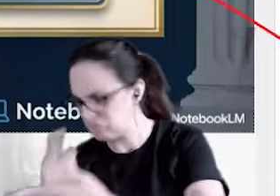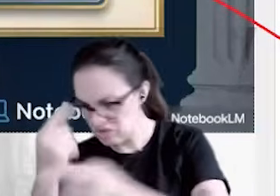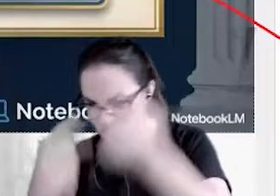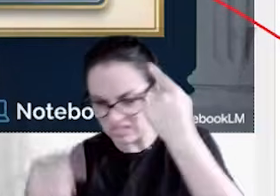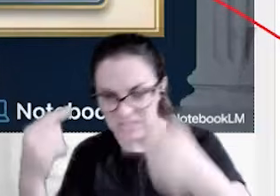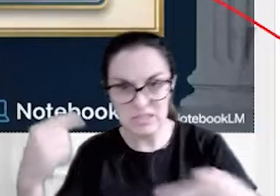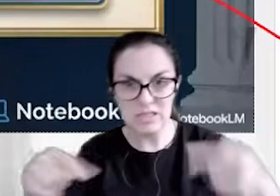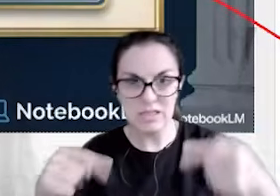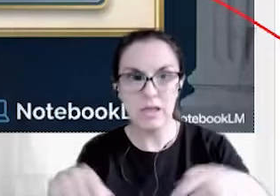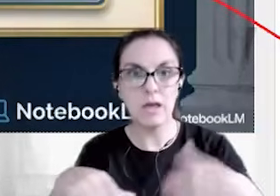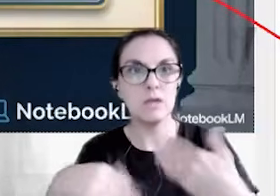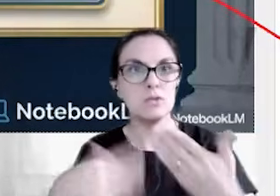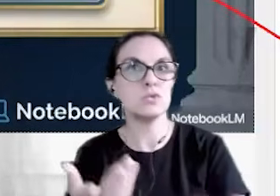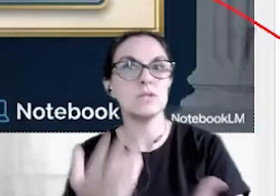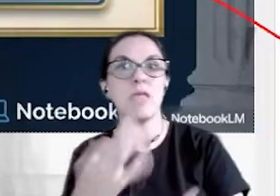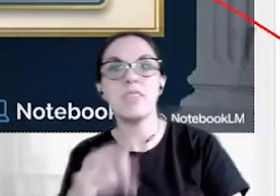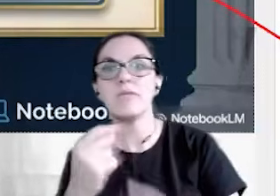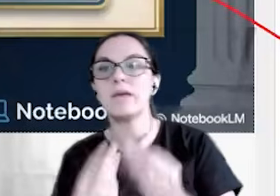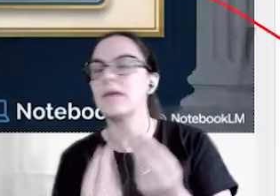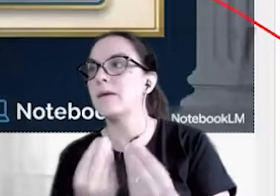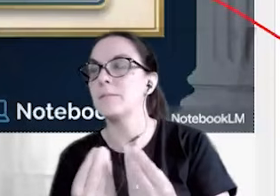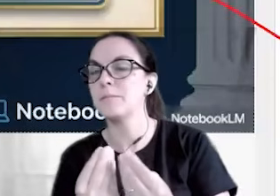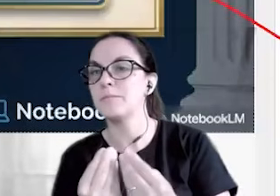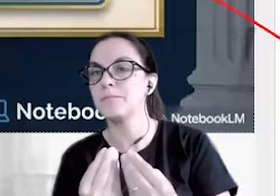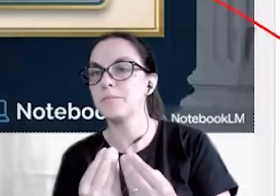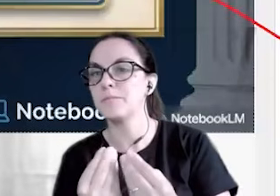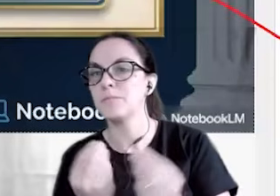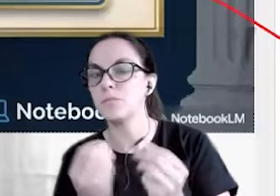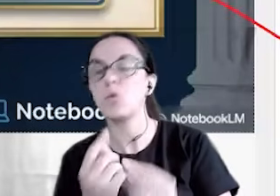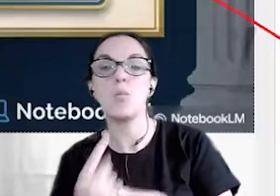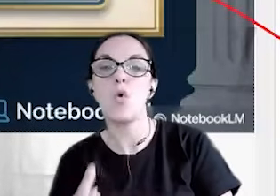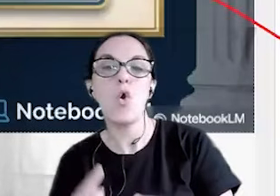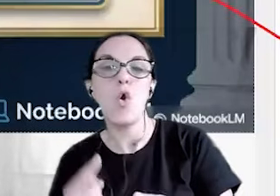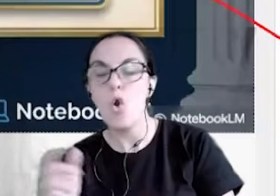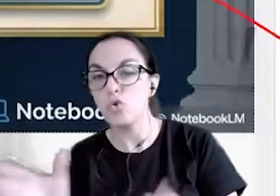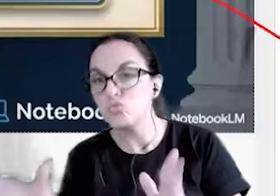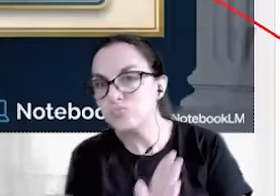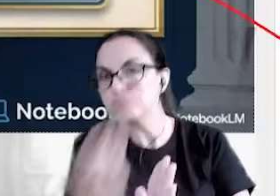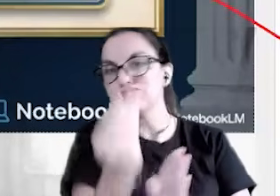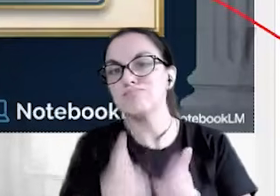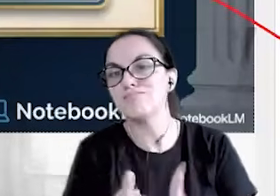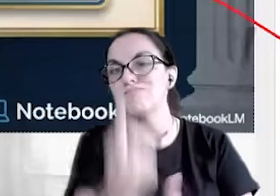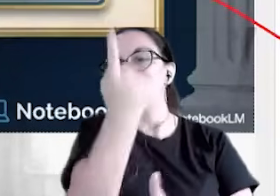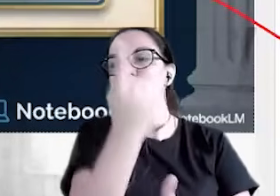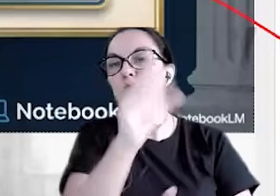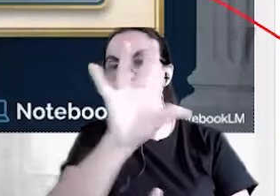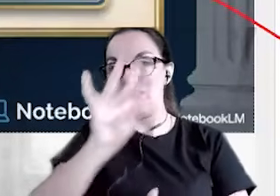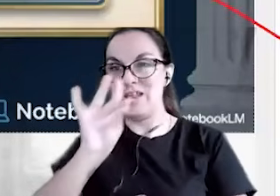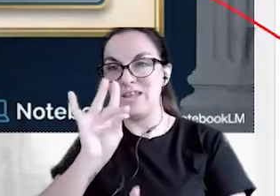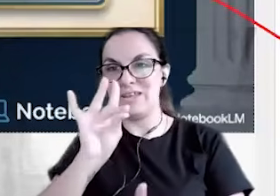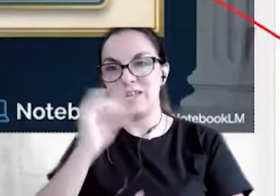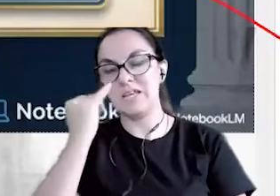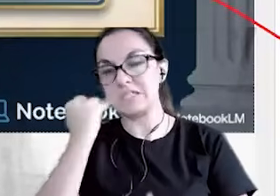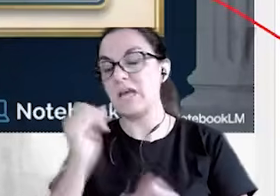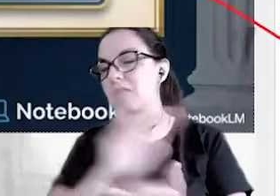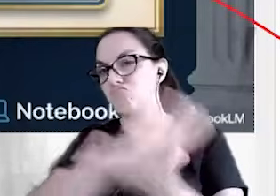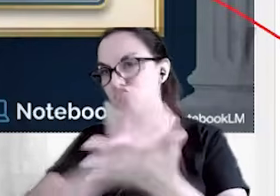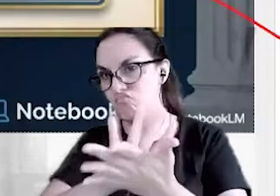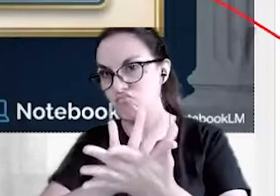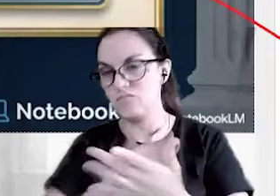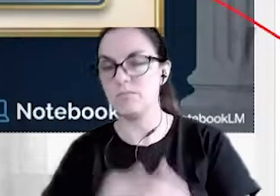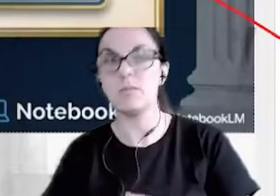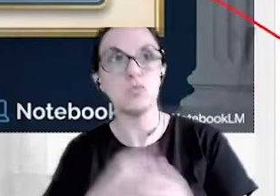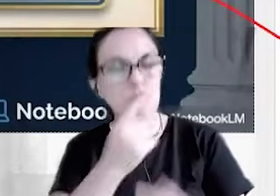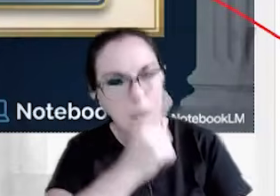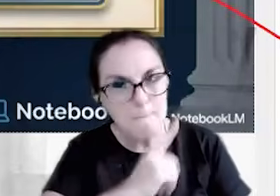correspondido es que dictes un fallo plenario y hubiesen zanjado la cuestión. Entonces, ordenó al resto